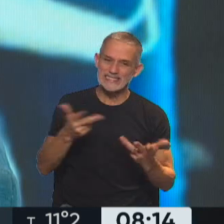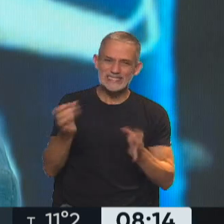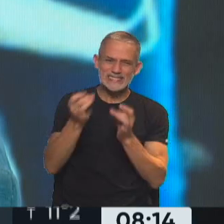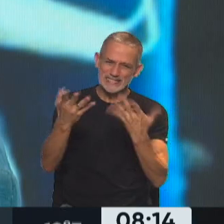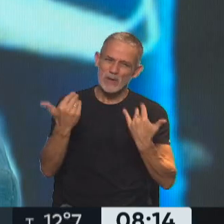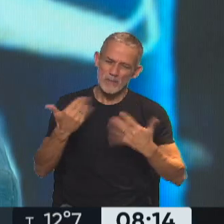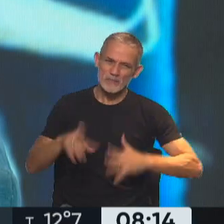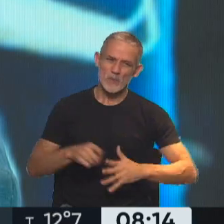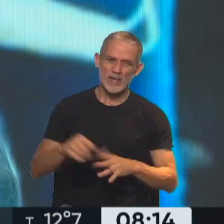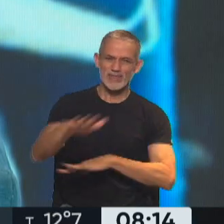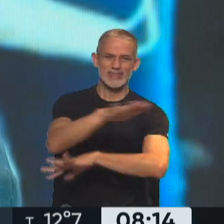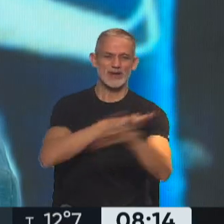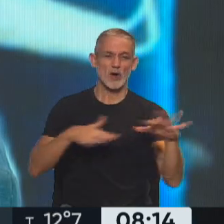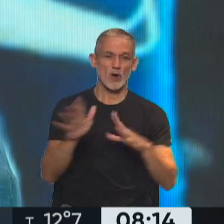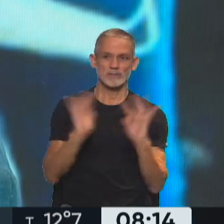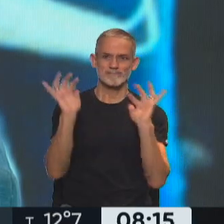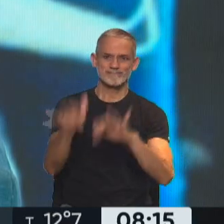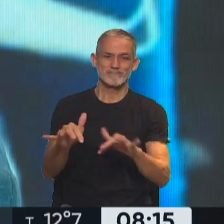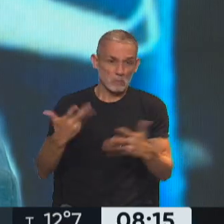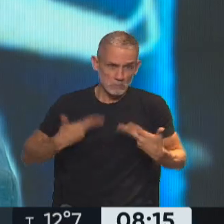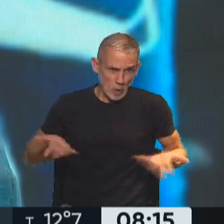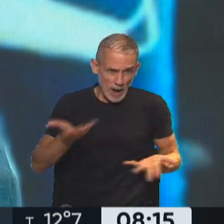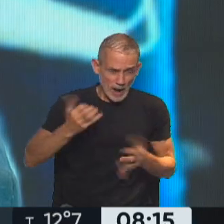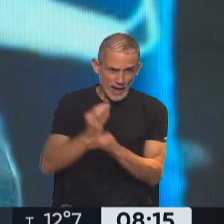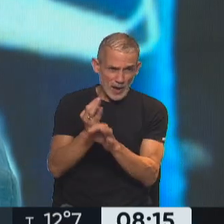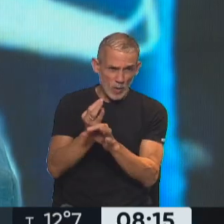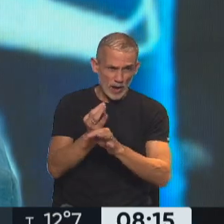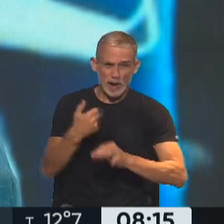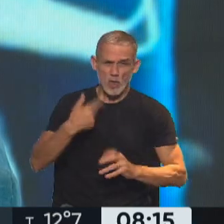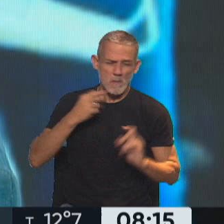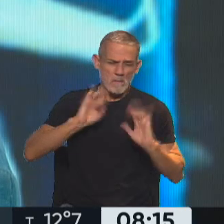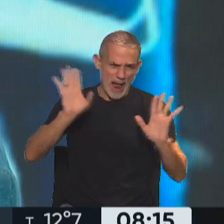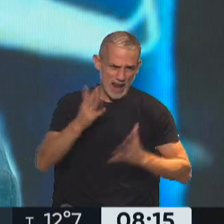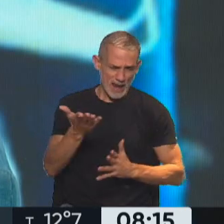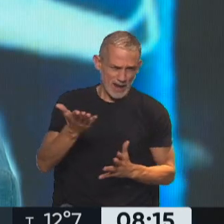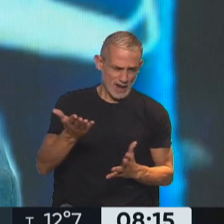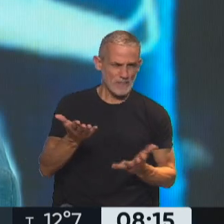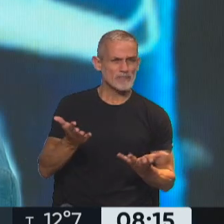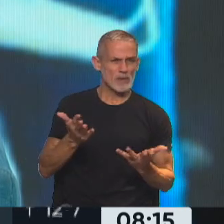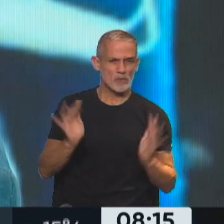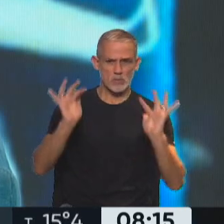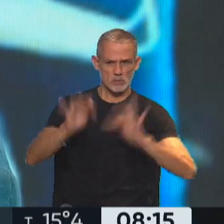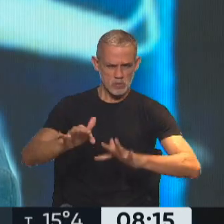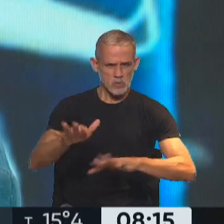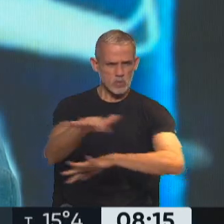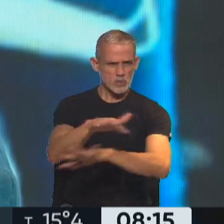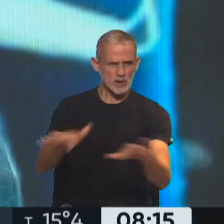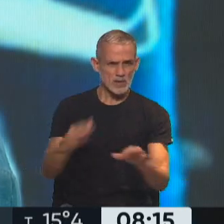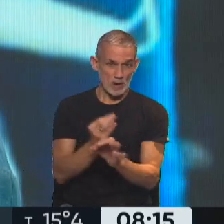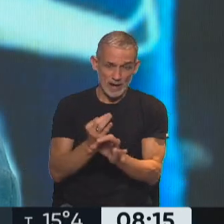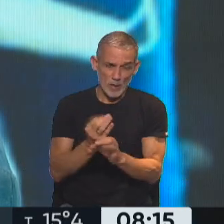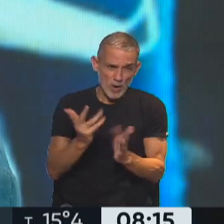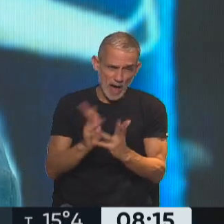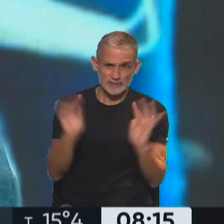un contexto de hacinamiento natural, ¿no? No lo estoy diciendo en forma despectiva, porque es así como nos